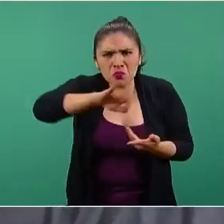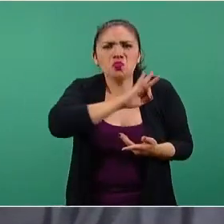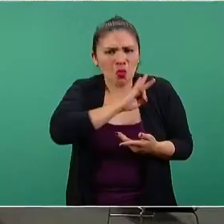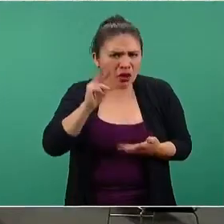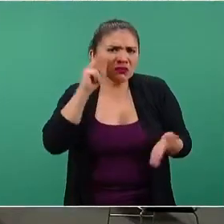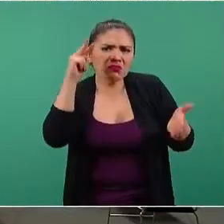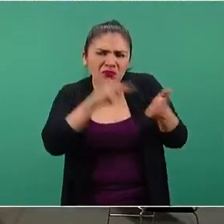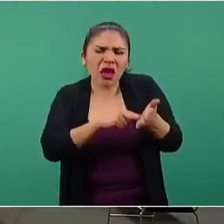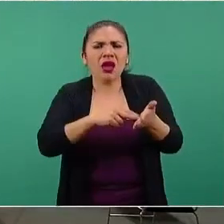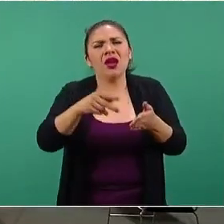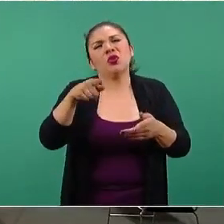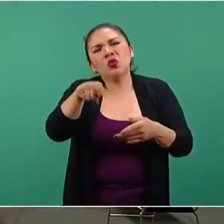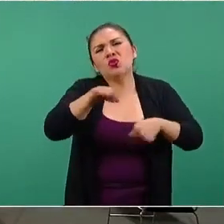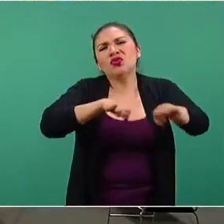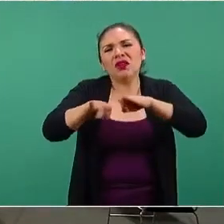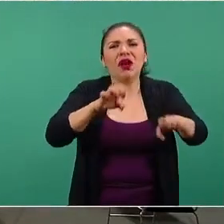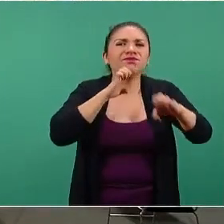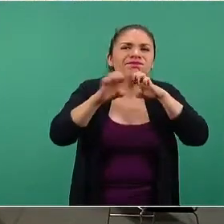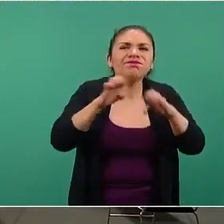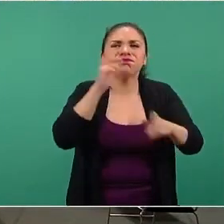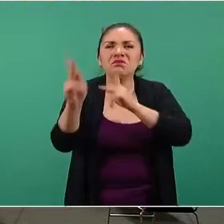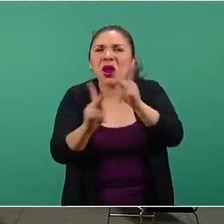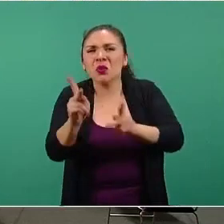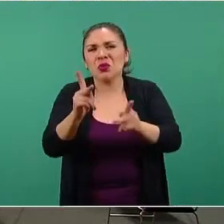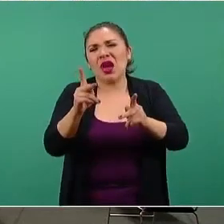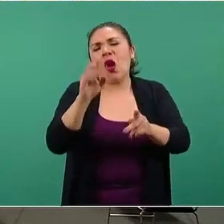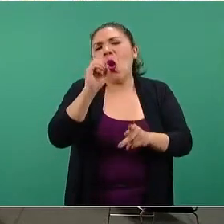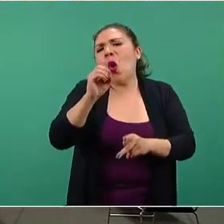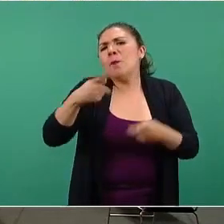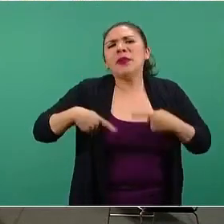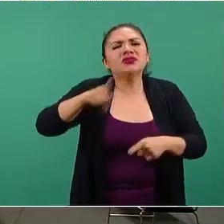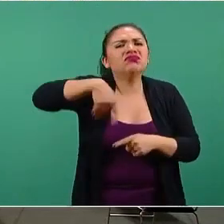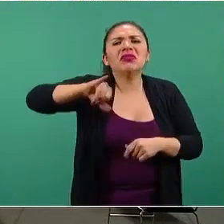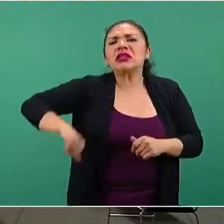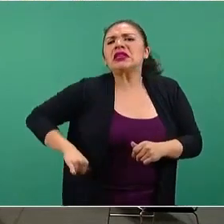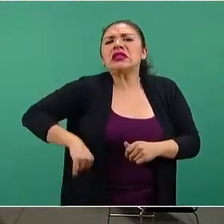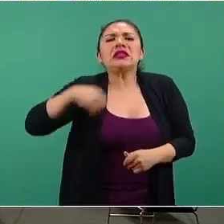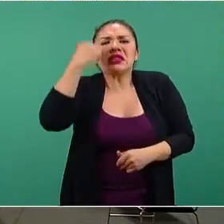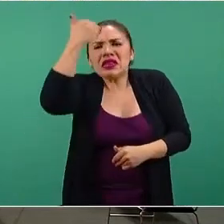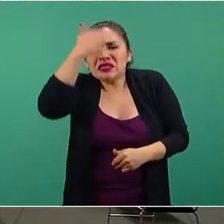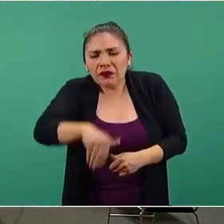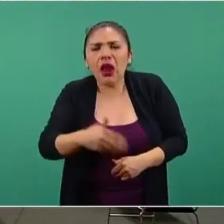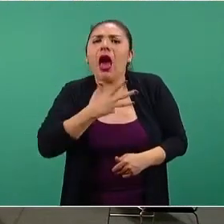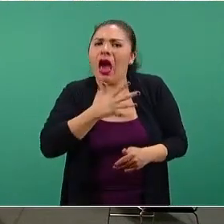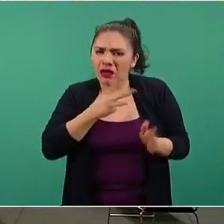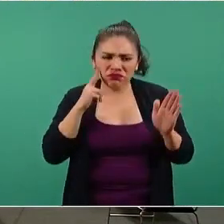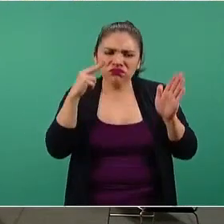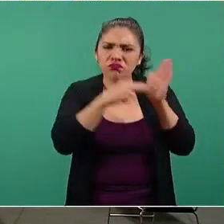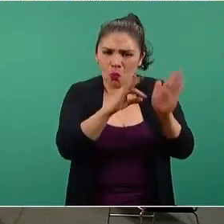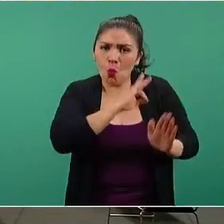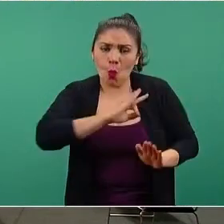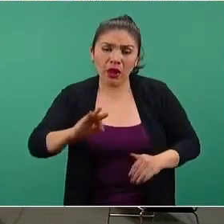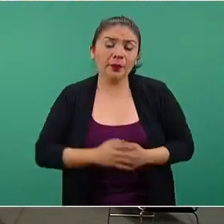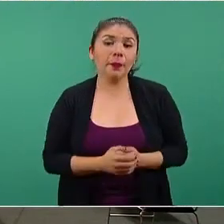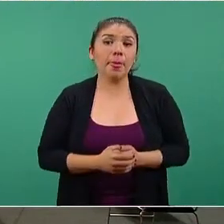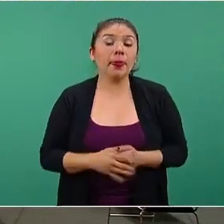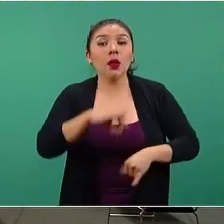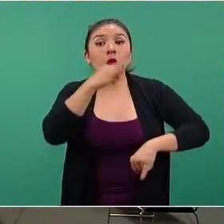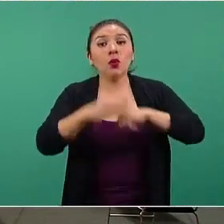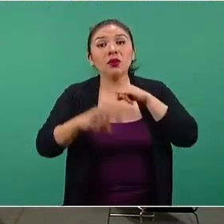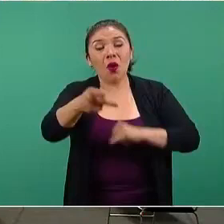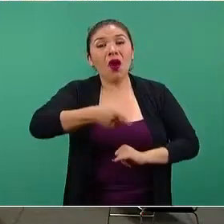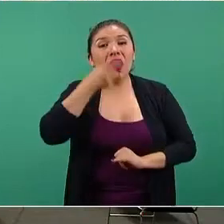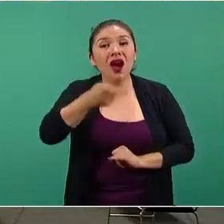comunicadores, como reporteras, reporteros o cualquier persona que esté interesada en analizar la tenga a la mano. Finalmente, respecto a